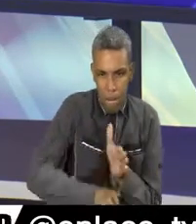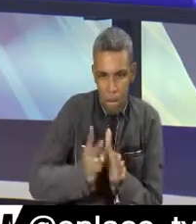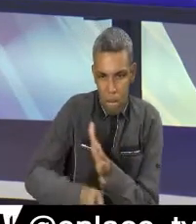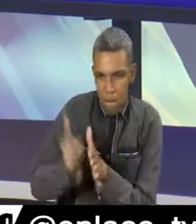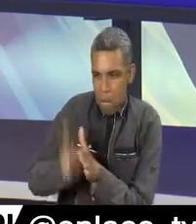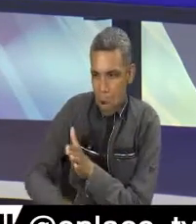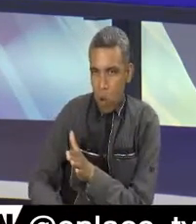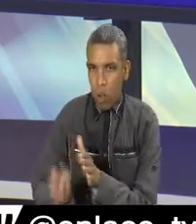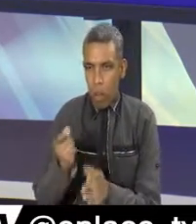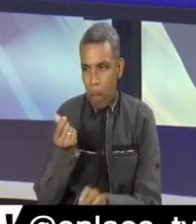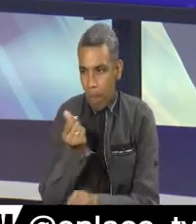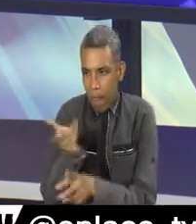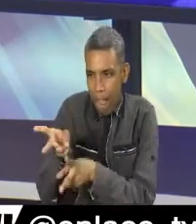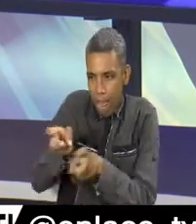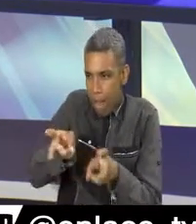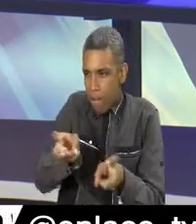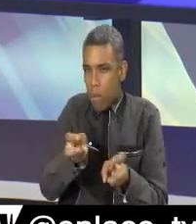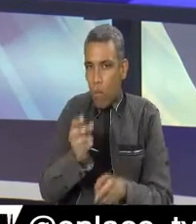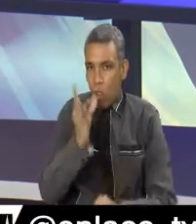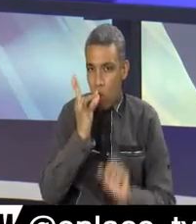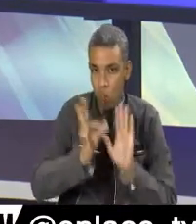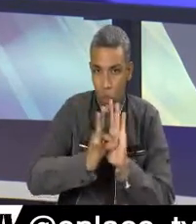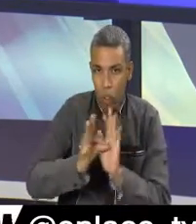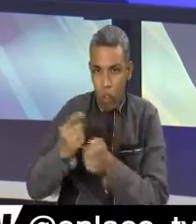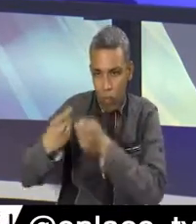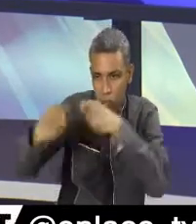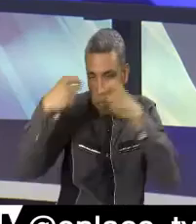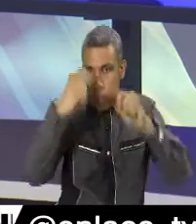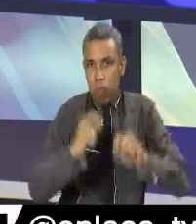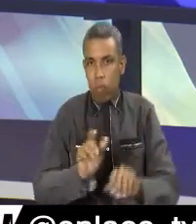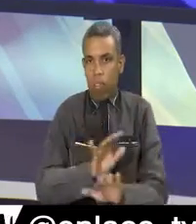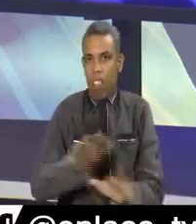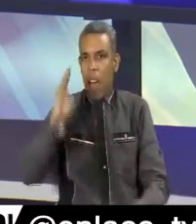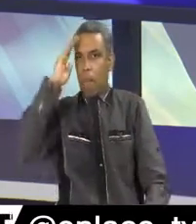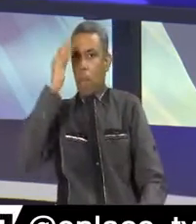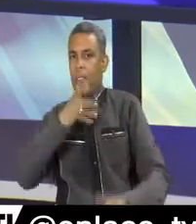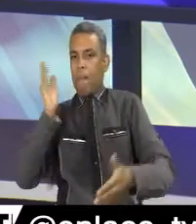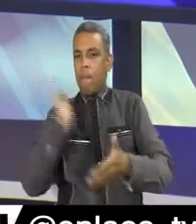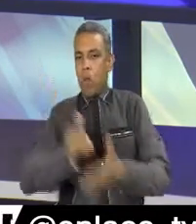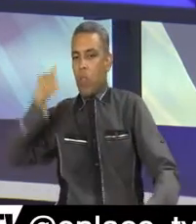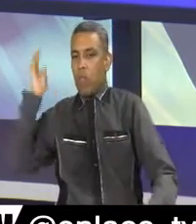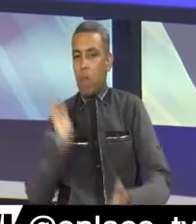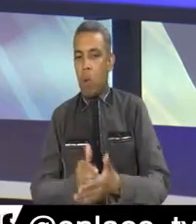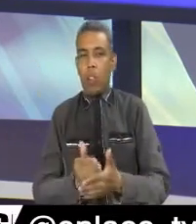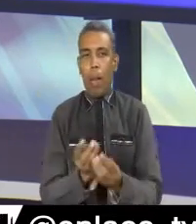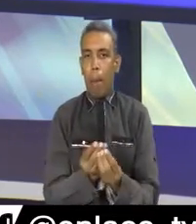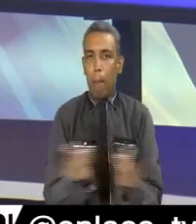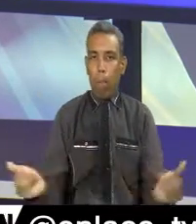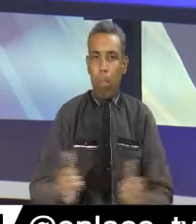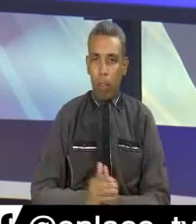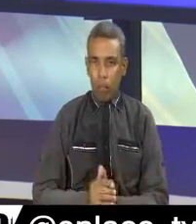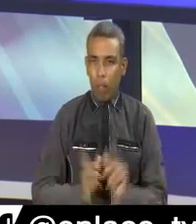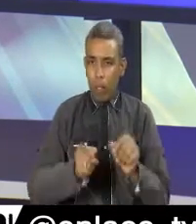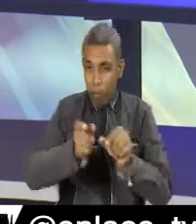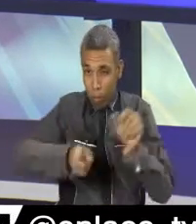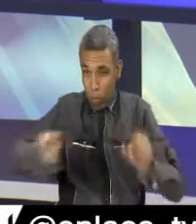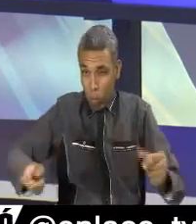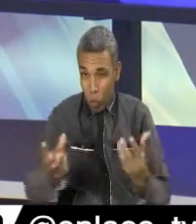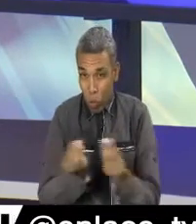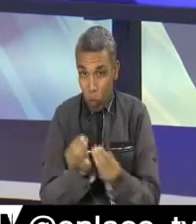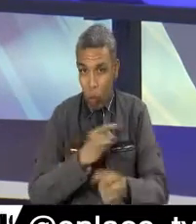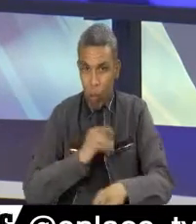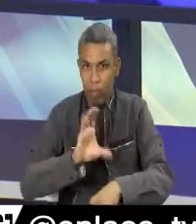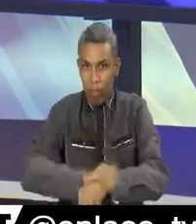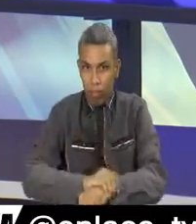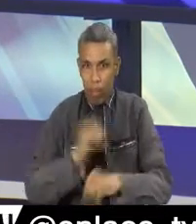y tráfico de estupefacientes fue desarticulada por la policía. A los detenidos les fue encontrada un arma de largo alcance.